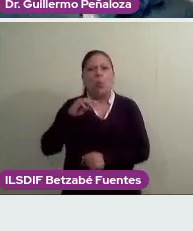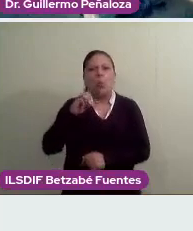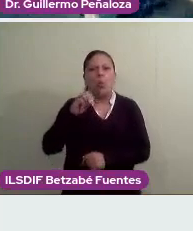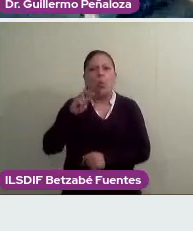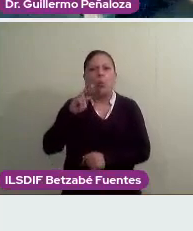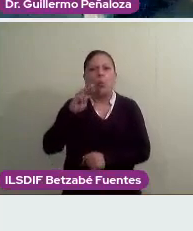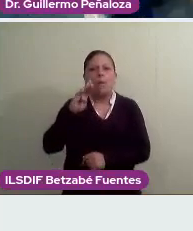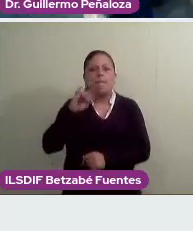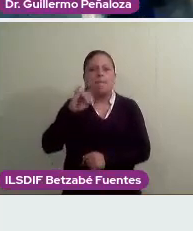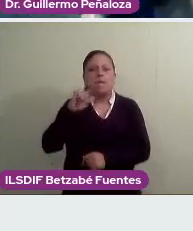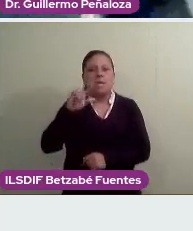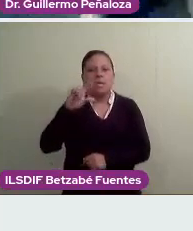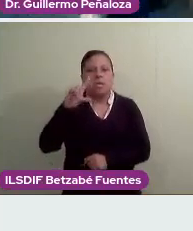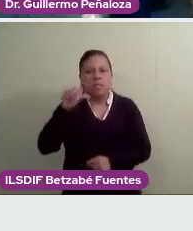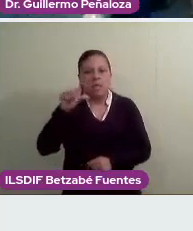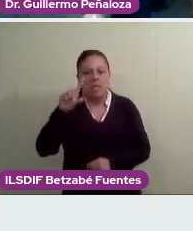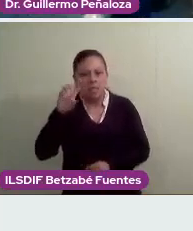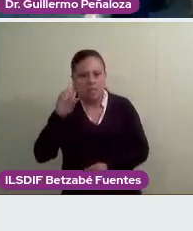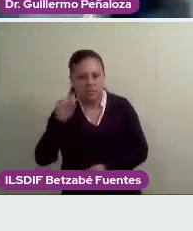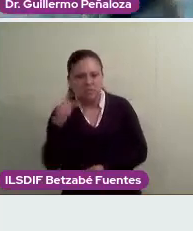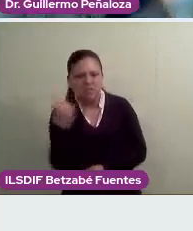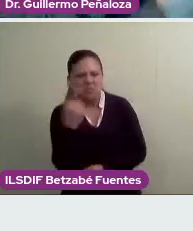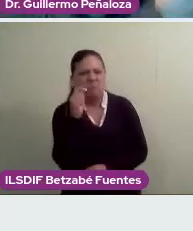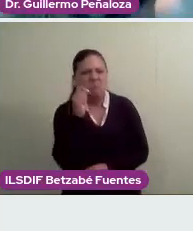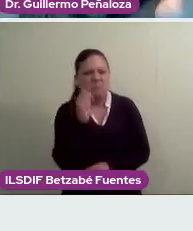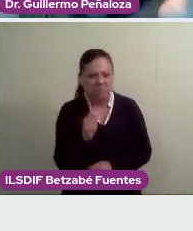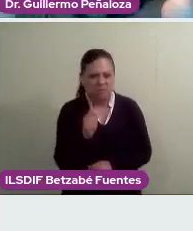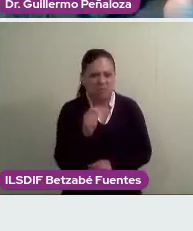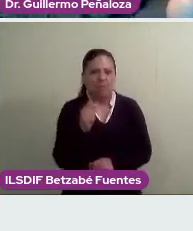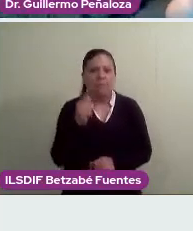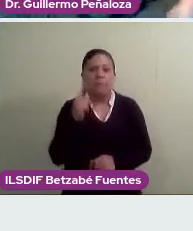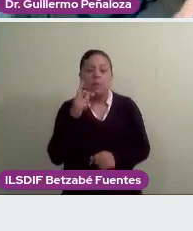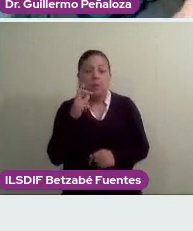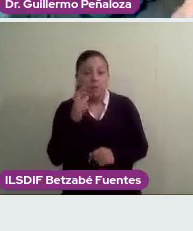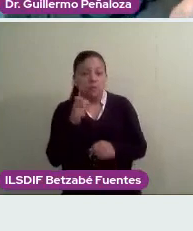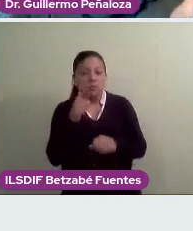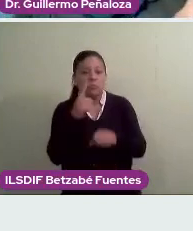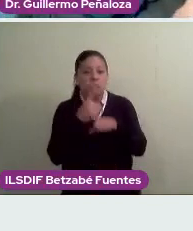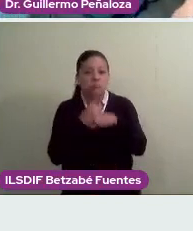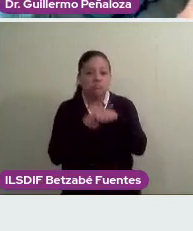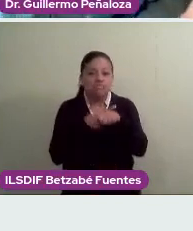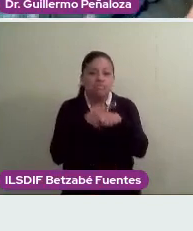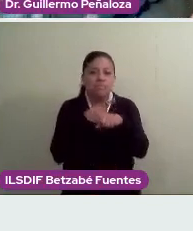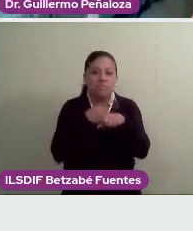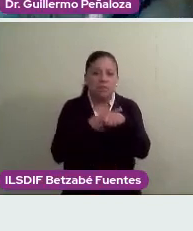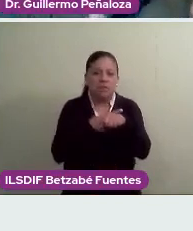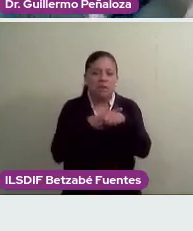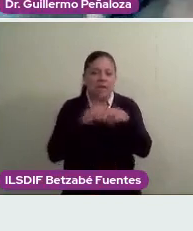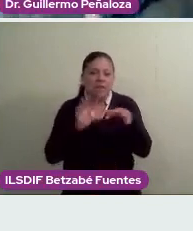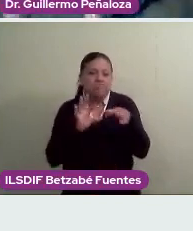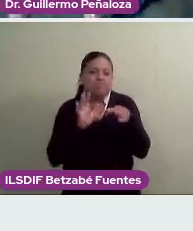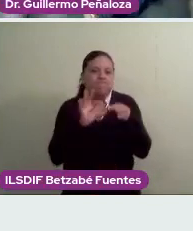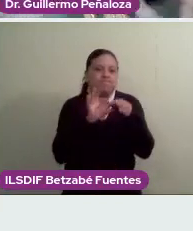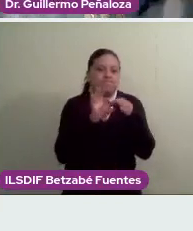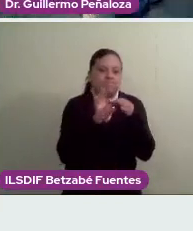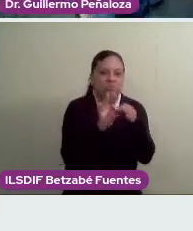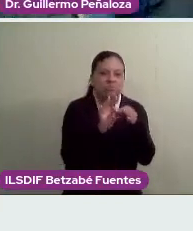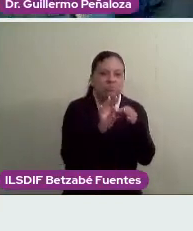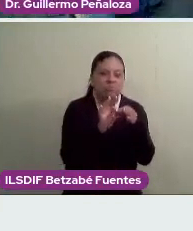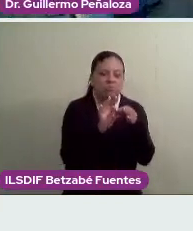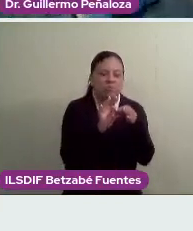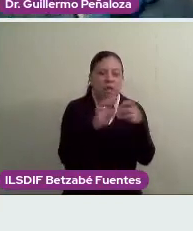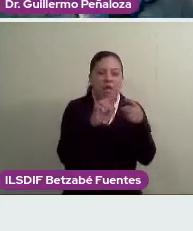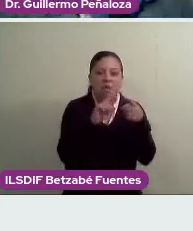la comorbilidad? Que hay un trastorno llevado junto con la lexitimia, ¿no? Normalmente en